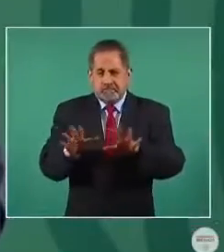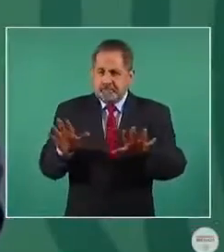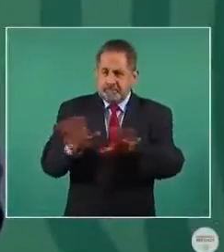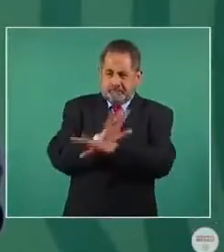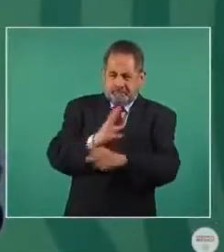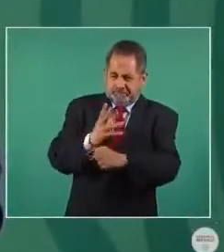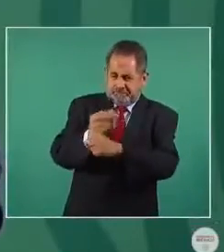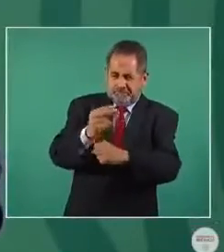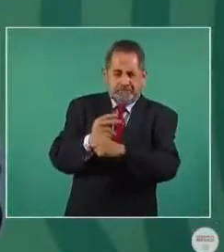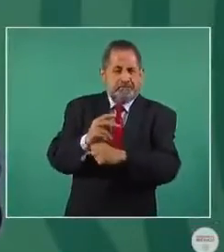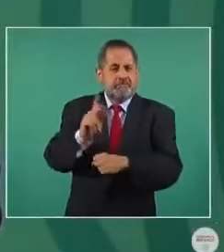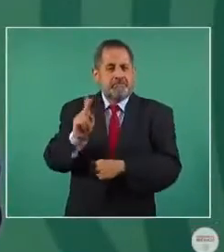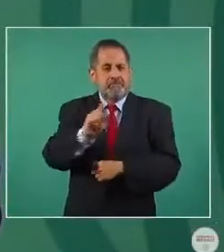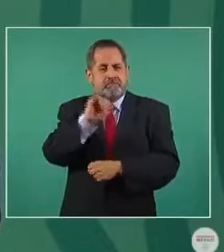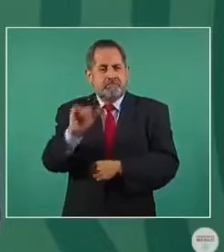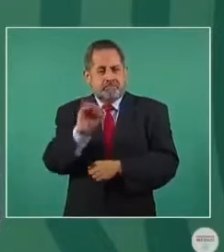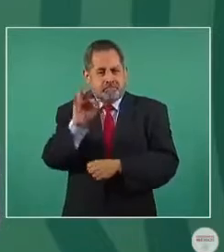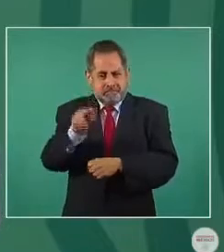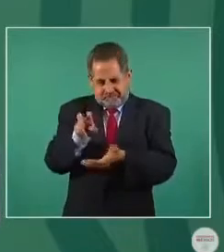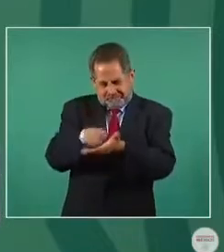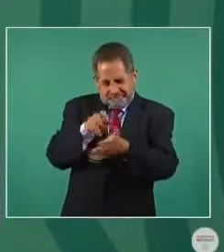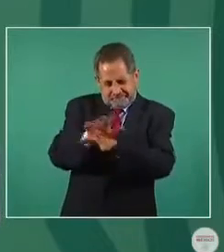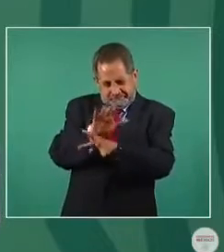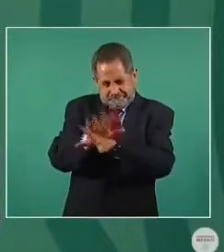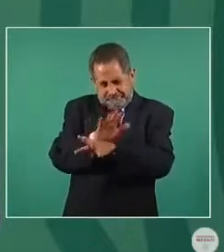Judicial, pero se ha avanzado.